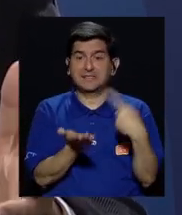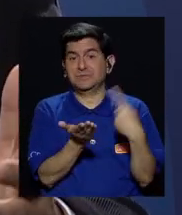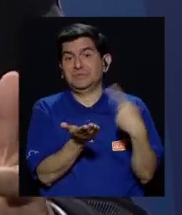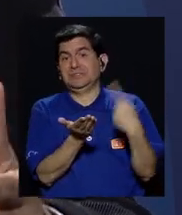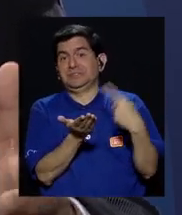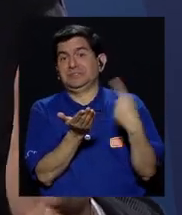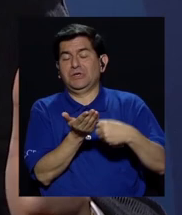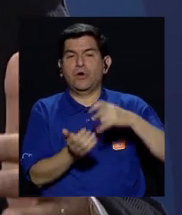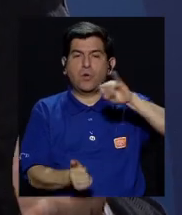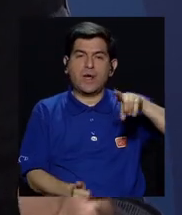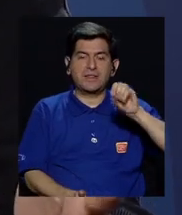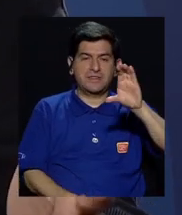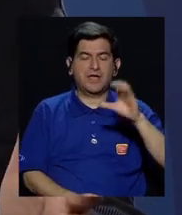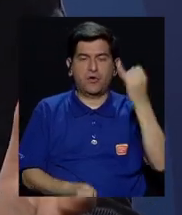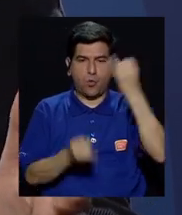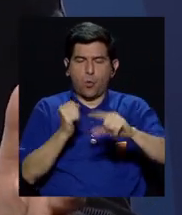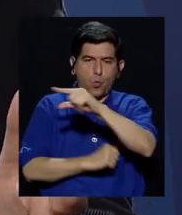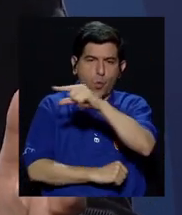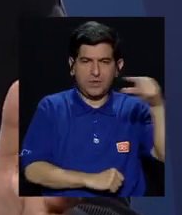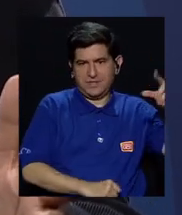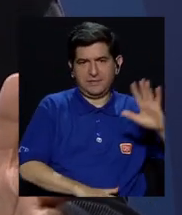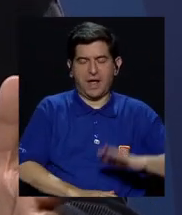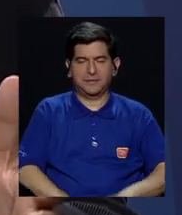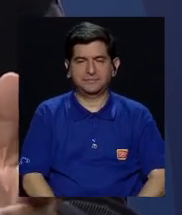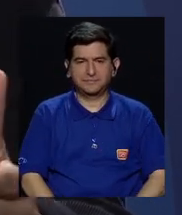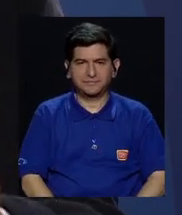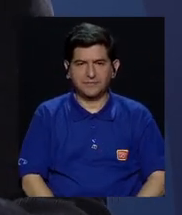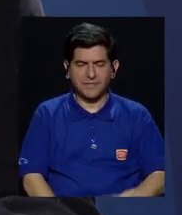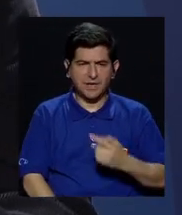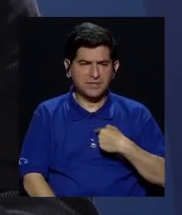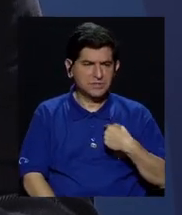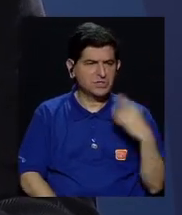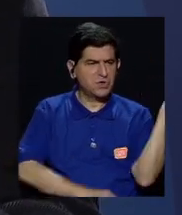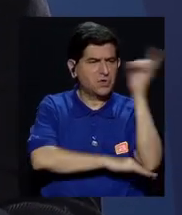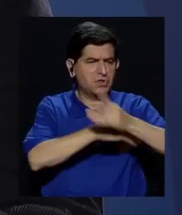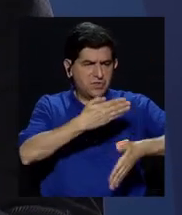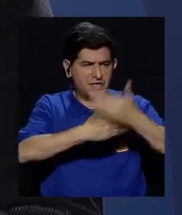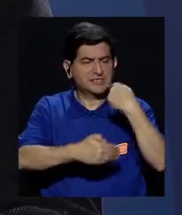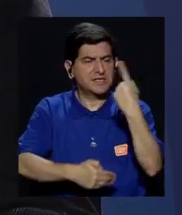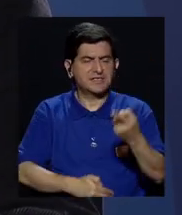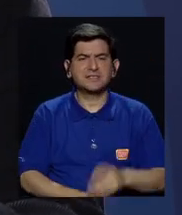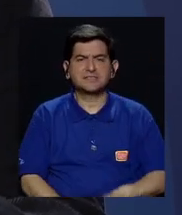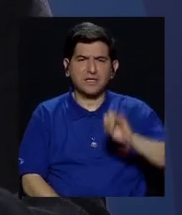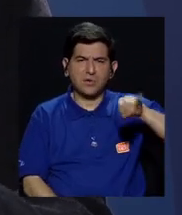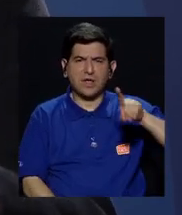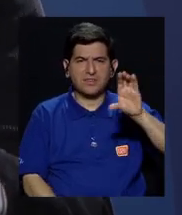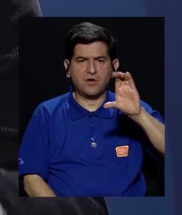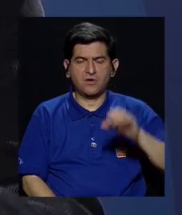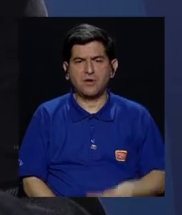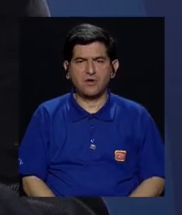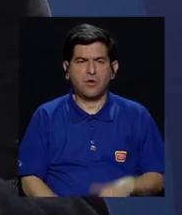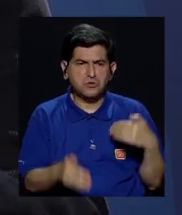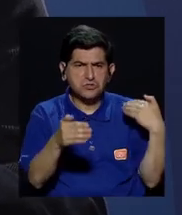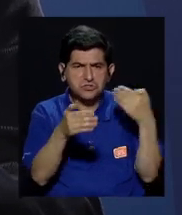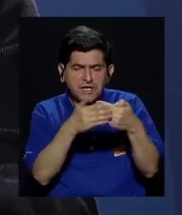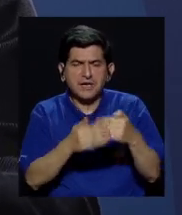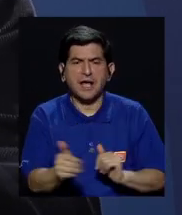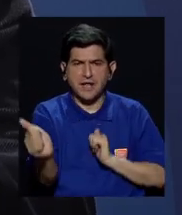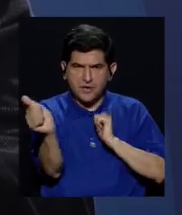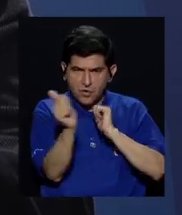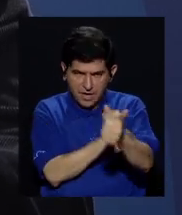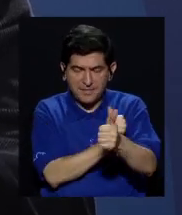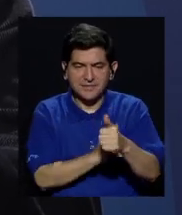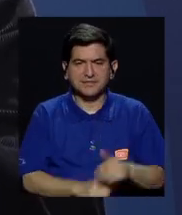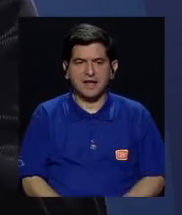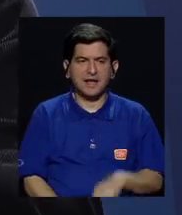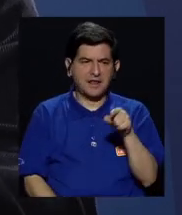el huracán que se le vino juan diego castro en la última semana yo hace algunos días decía que juan diego estaba en el más próximo a clasificarse a